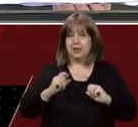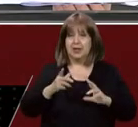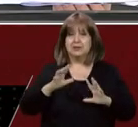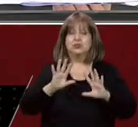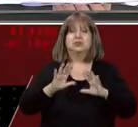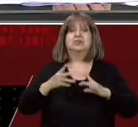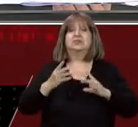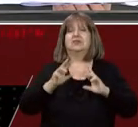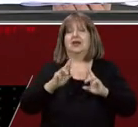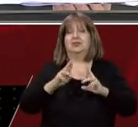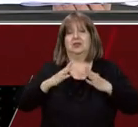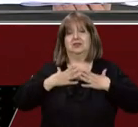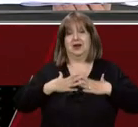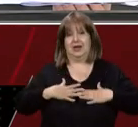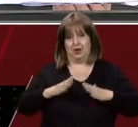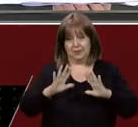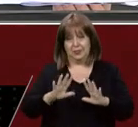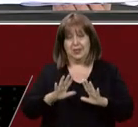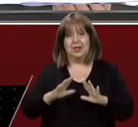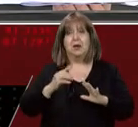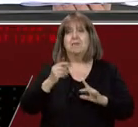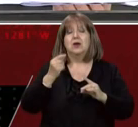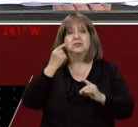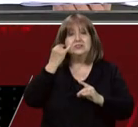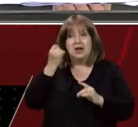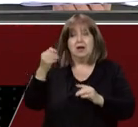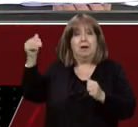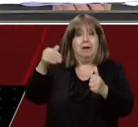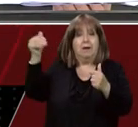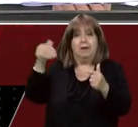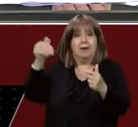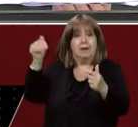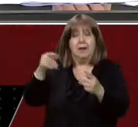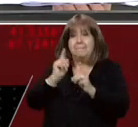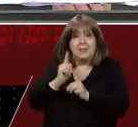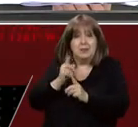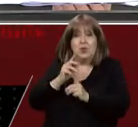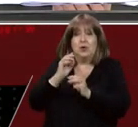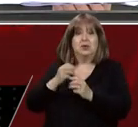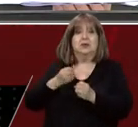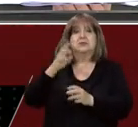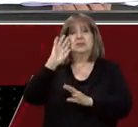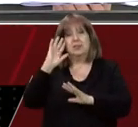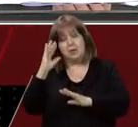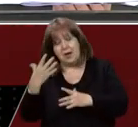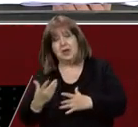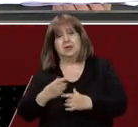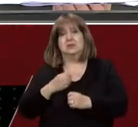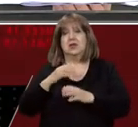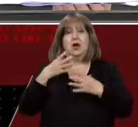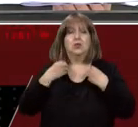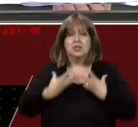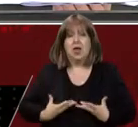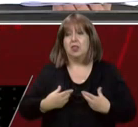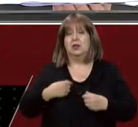tratando de quedarme adentro. Sí. Digo, a ver, un poco de sentido común. Uno ve los chicos que se desmayan, que se agotan,